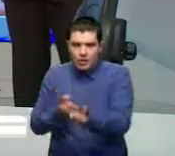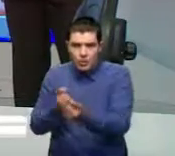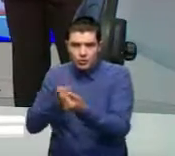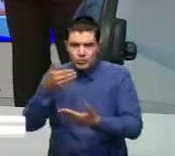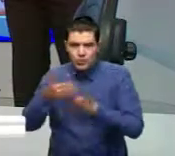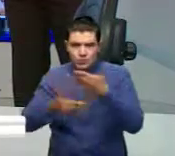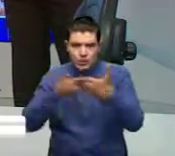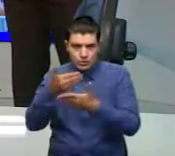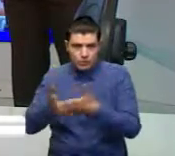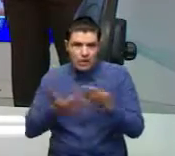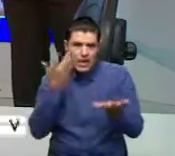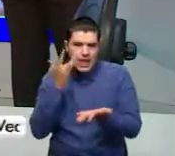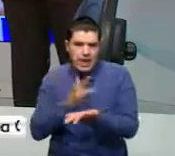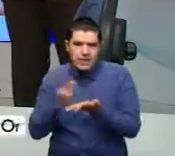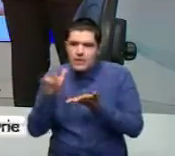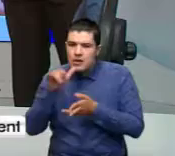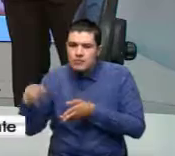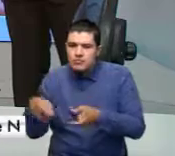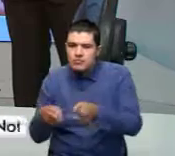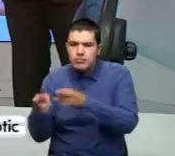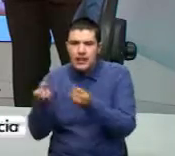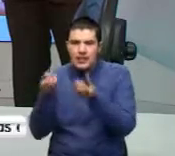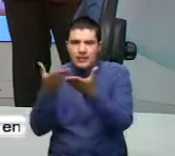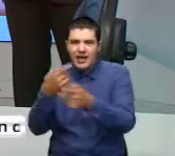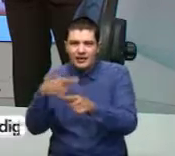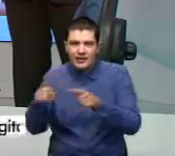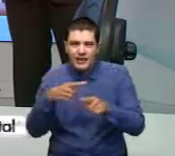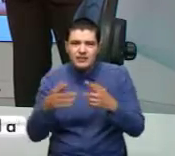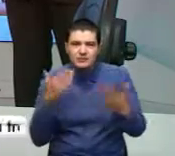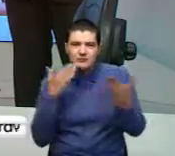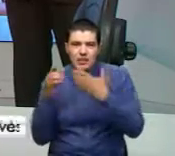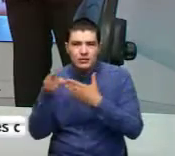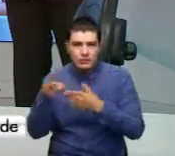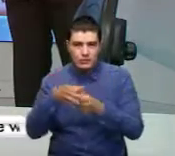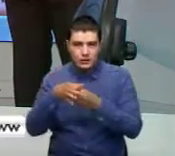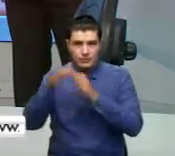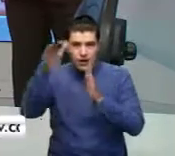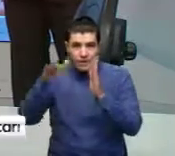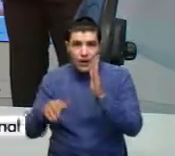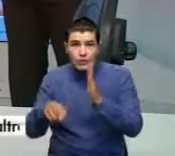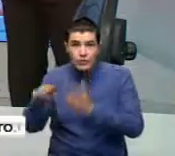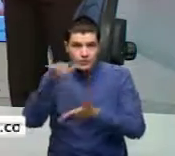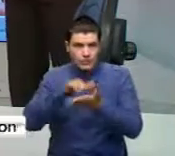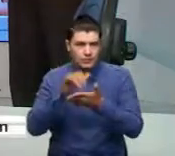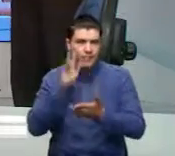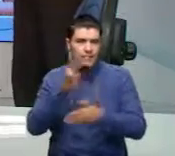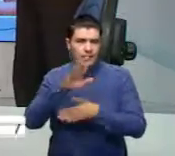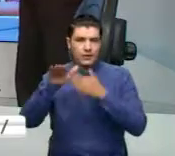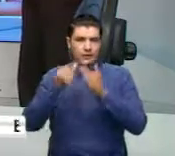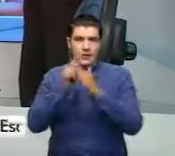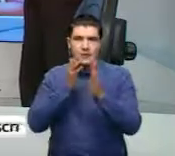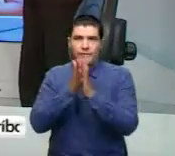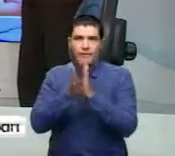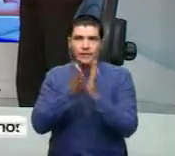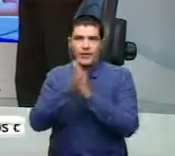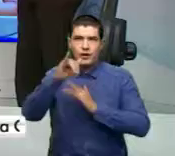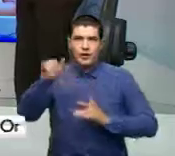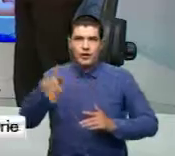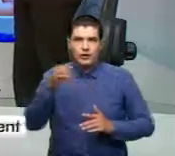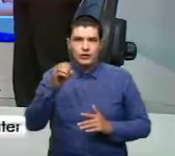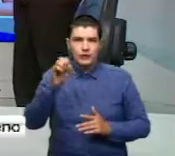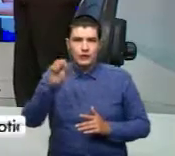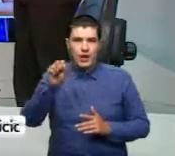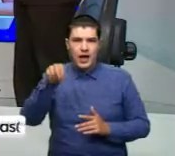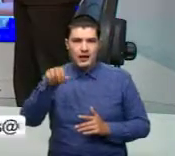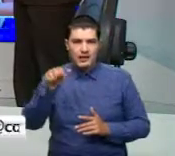de las fuentes hídricas que surten a varias veredas de la parte baja de este municipio. Saludamos a esta hora a Joana Adarme, quien nos presenta detalles.